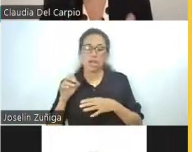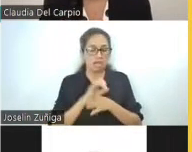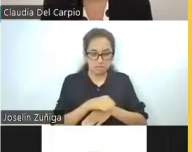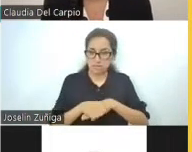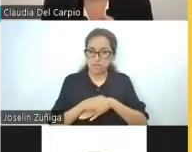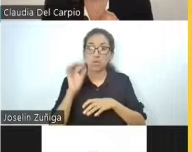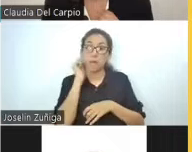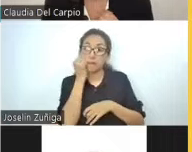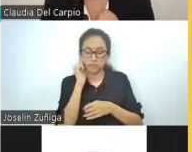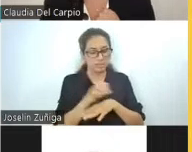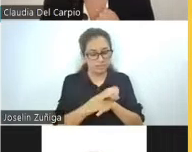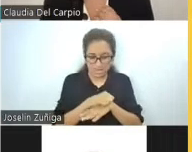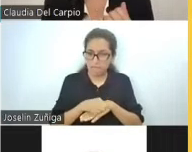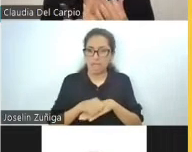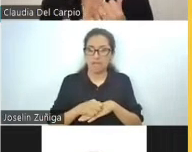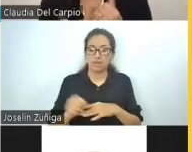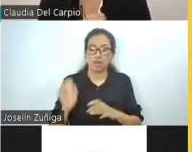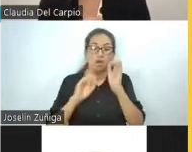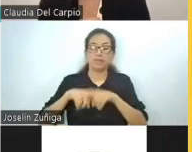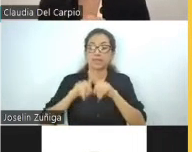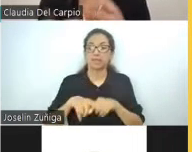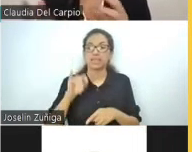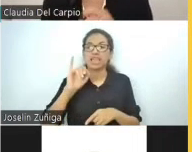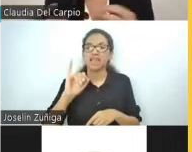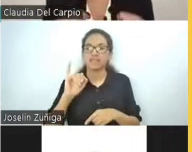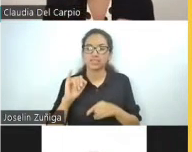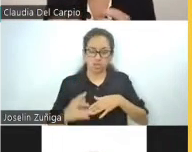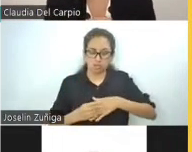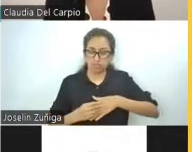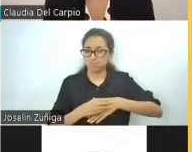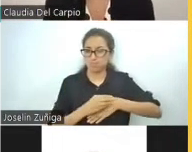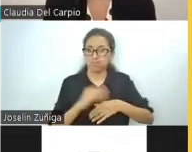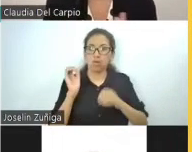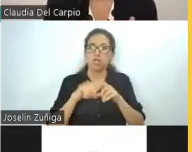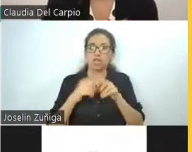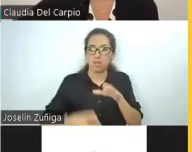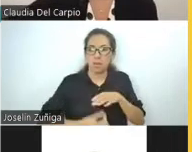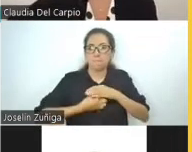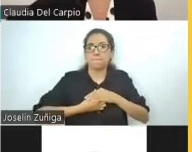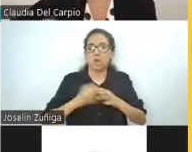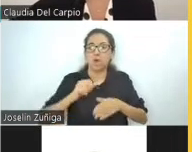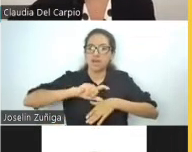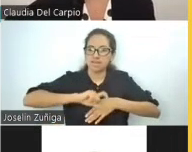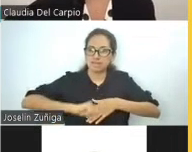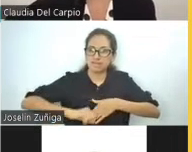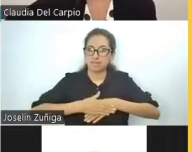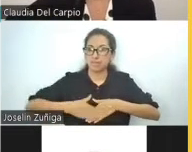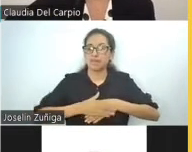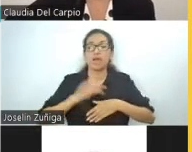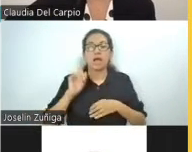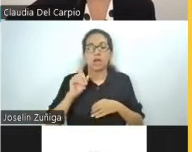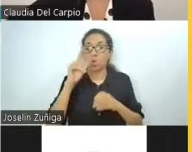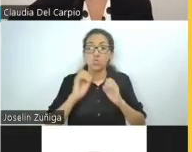la menstruación, o estamos de repente con infecciones vaginales y colocándonos óvulos, cremas, etc. Pero una sola vez al